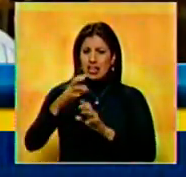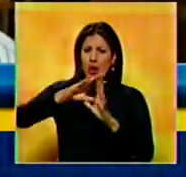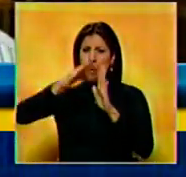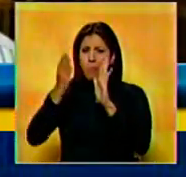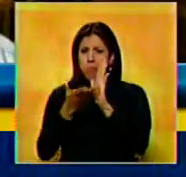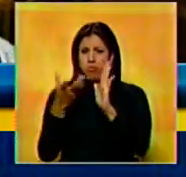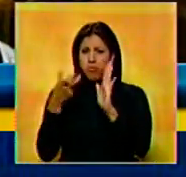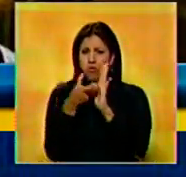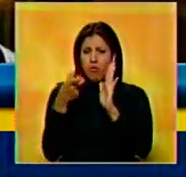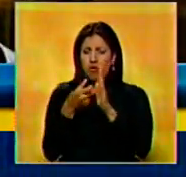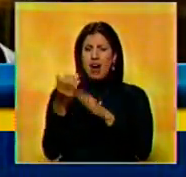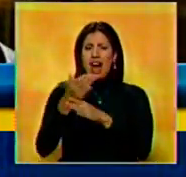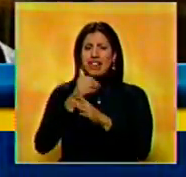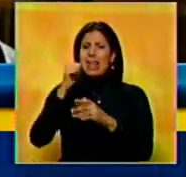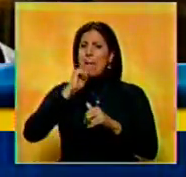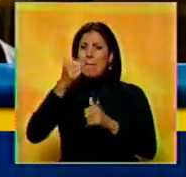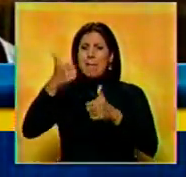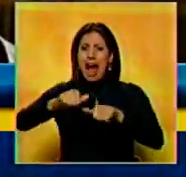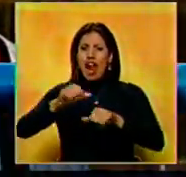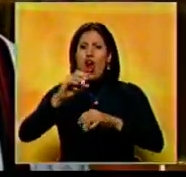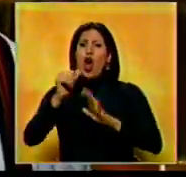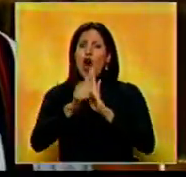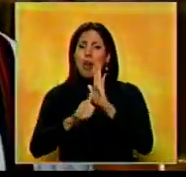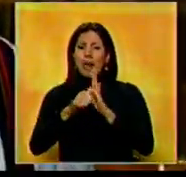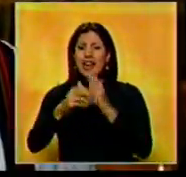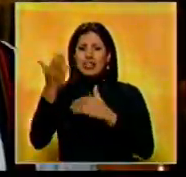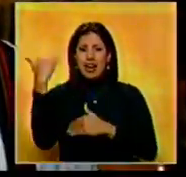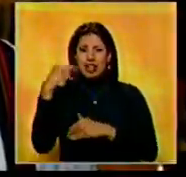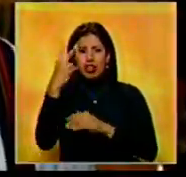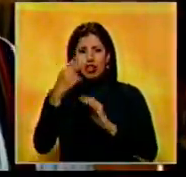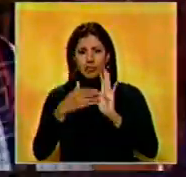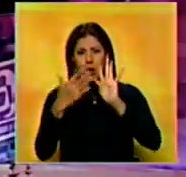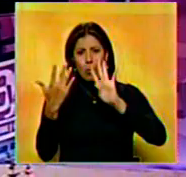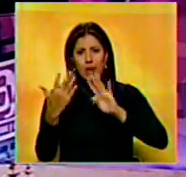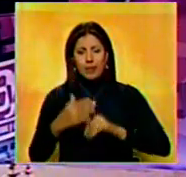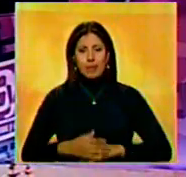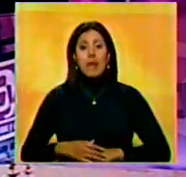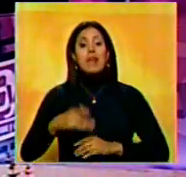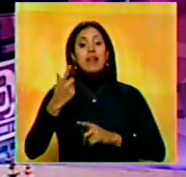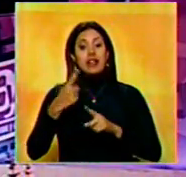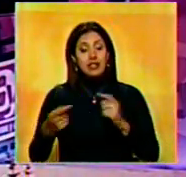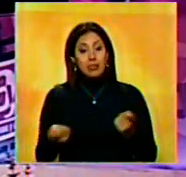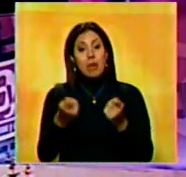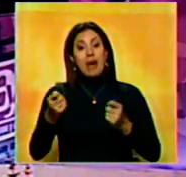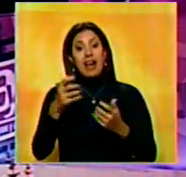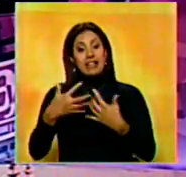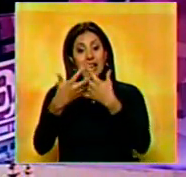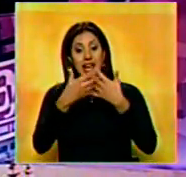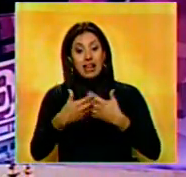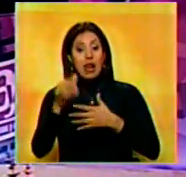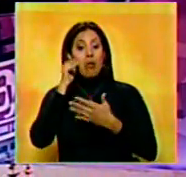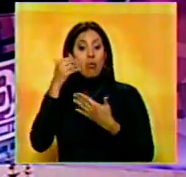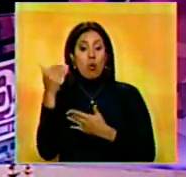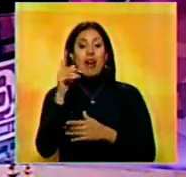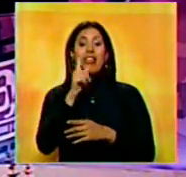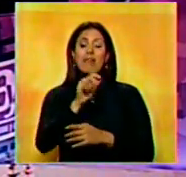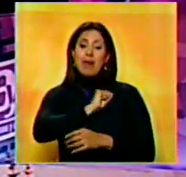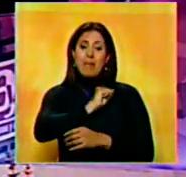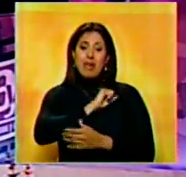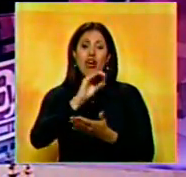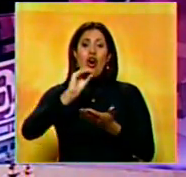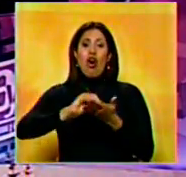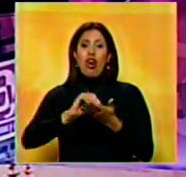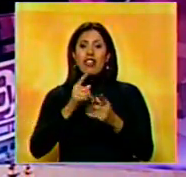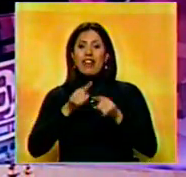glúteos a raíz de la fallida operación estética a la que fue sometida en el 2009. Y según la prensa estadounidense, Angelina Jolie teme que se